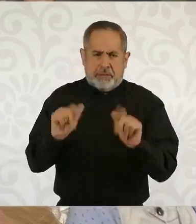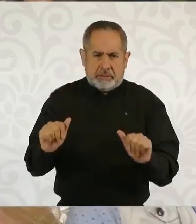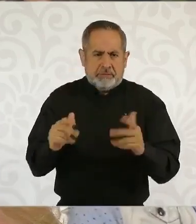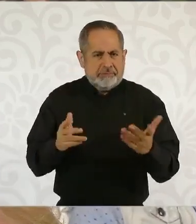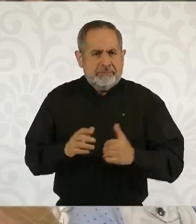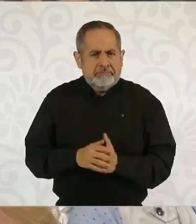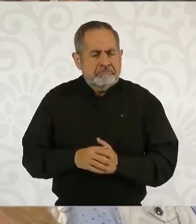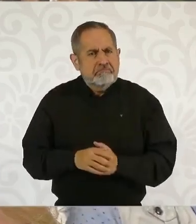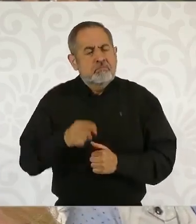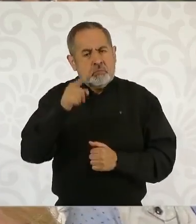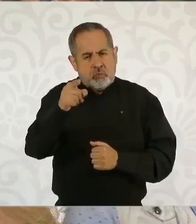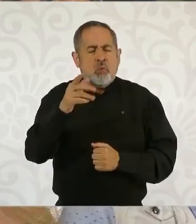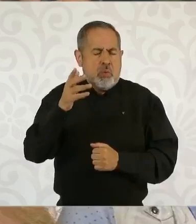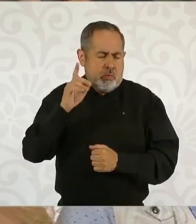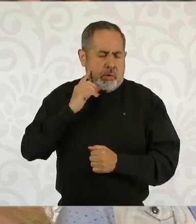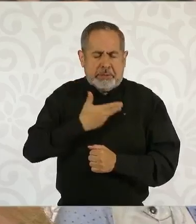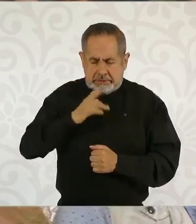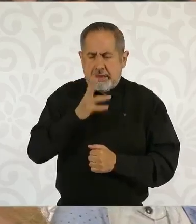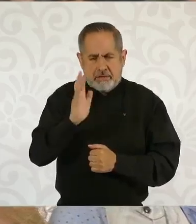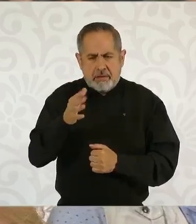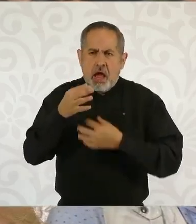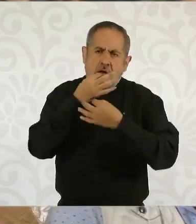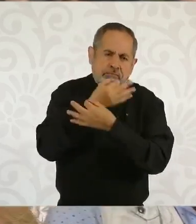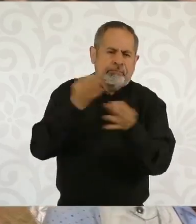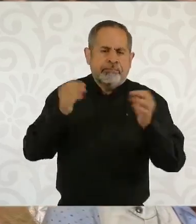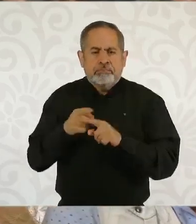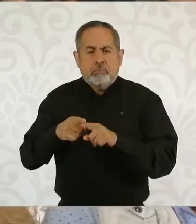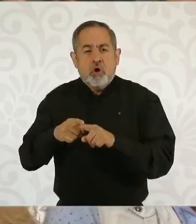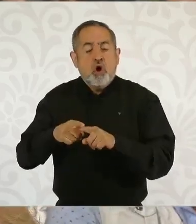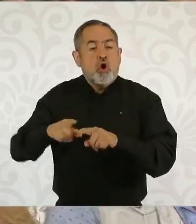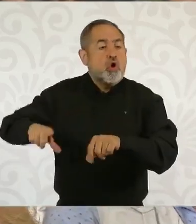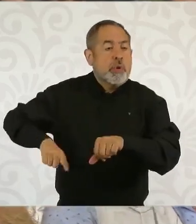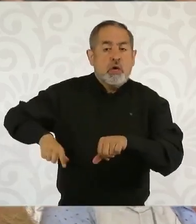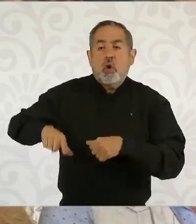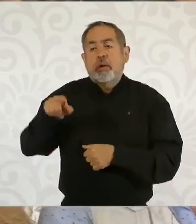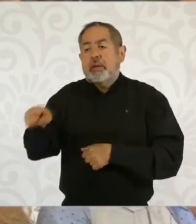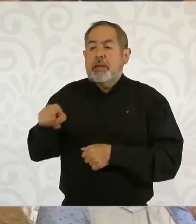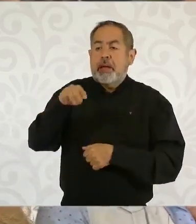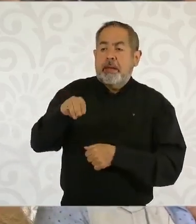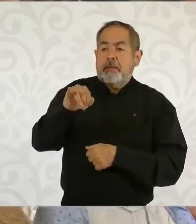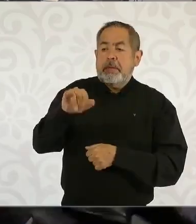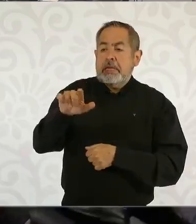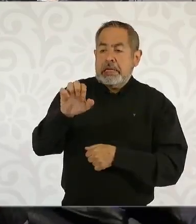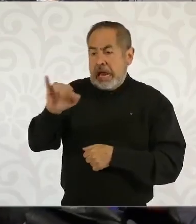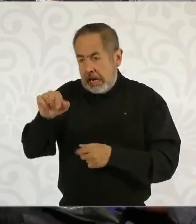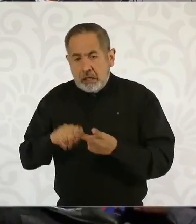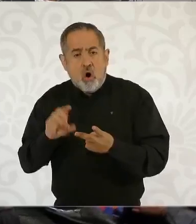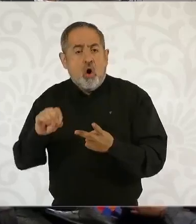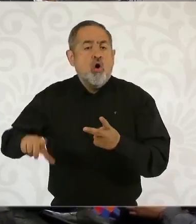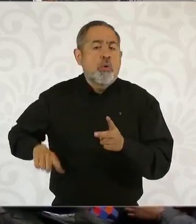¿Ha hecho usted declaraciones, por ejemplo, sobre el gobierno de Javier Milei o sobre el gobierno de Perú?